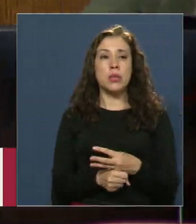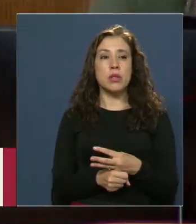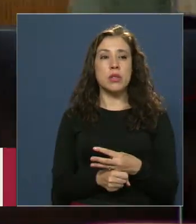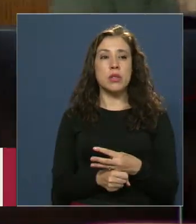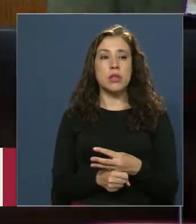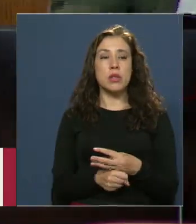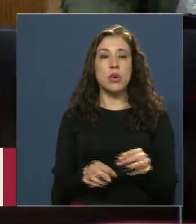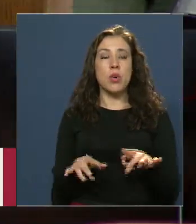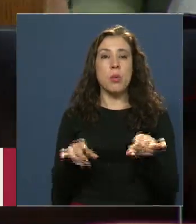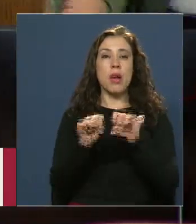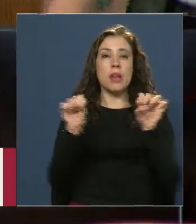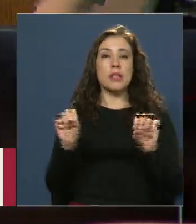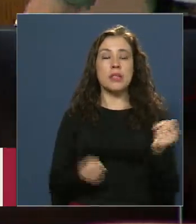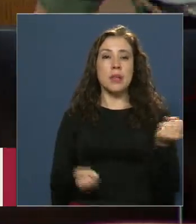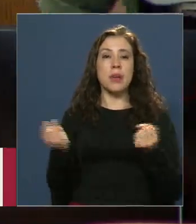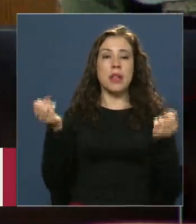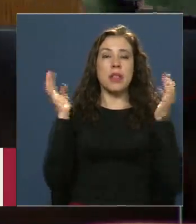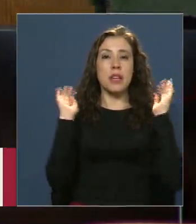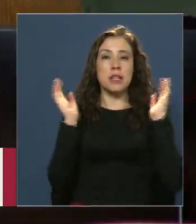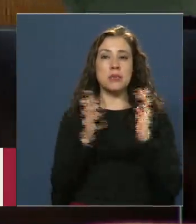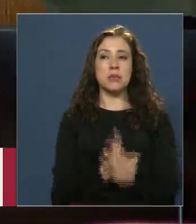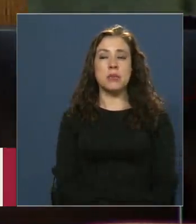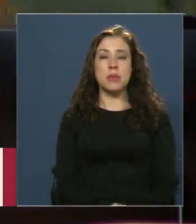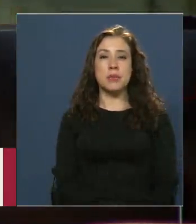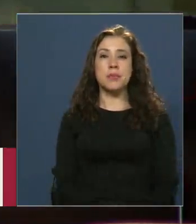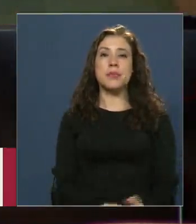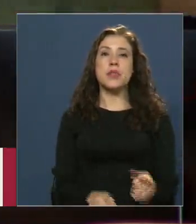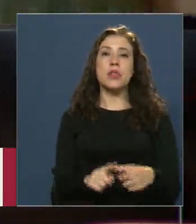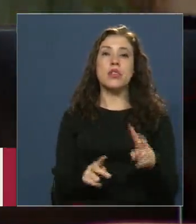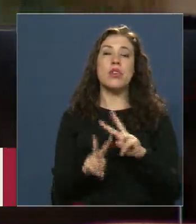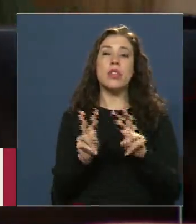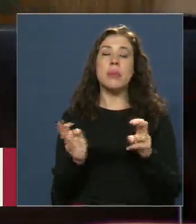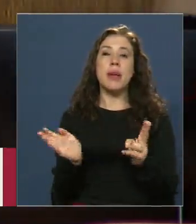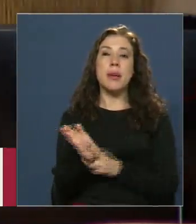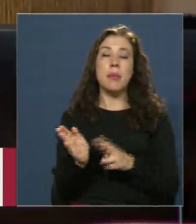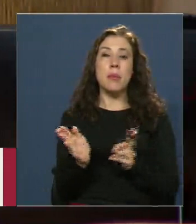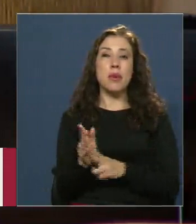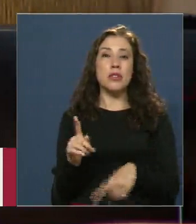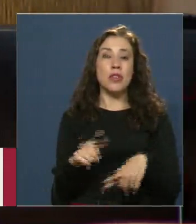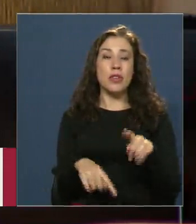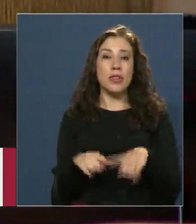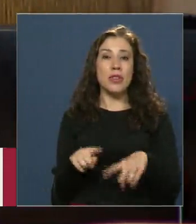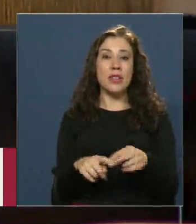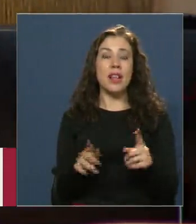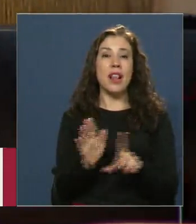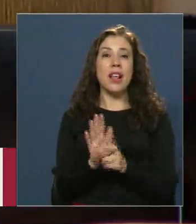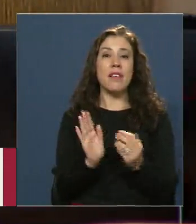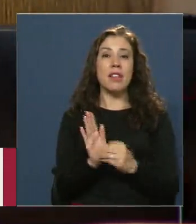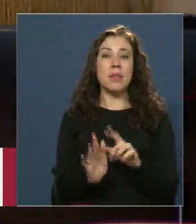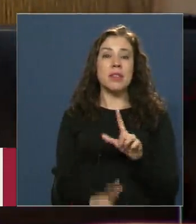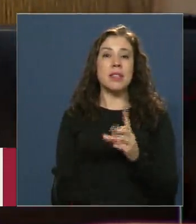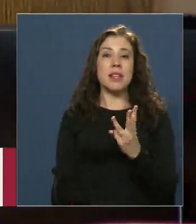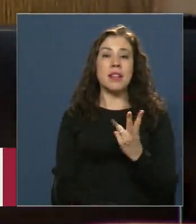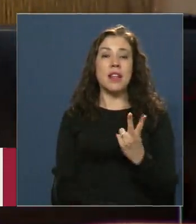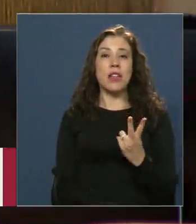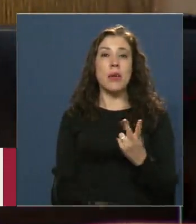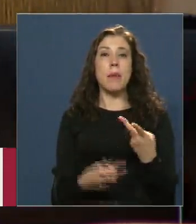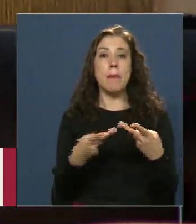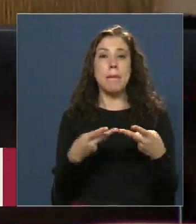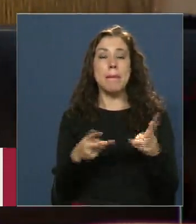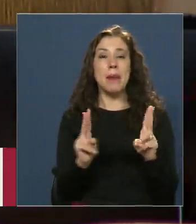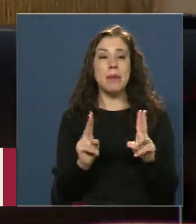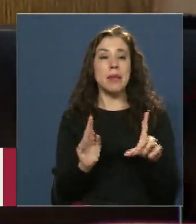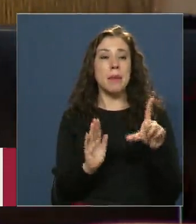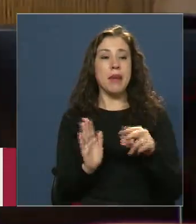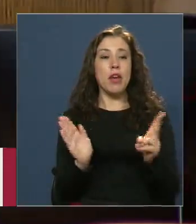utiliza este sistema de transporte. En materia de impuesto territorial, si bien la ley 20.732 permite la